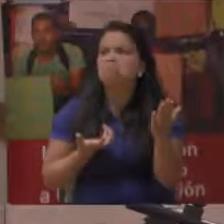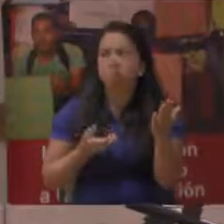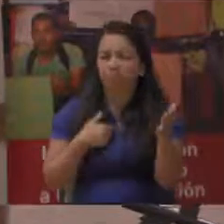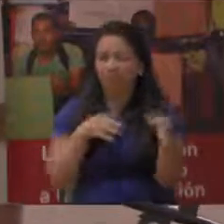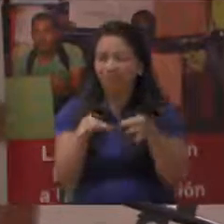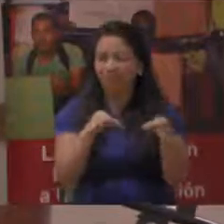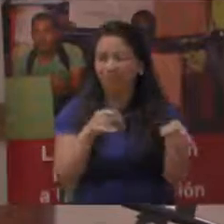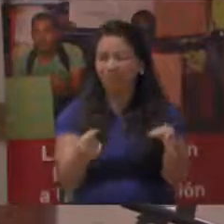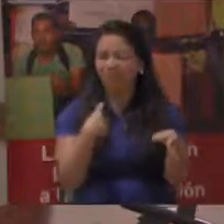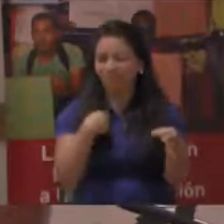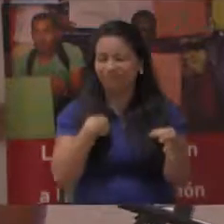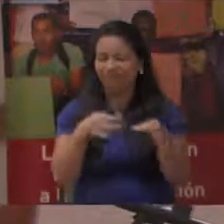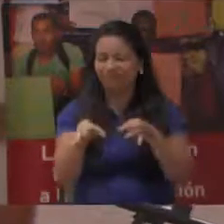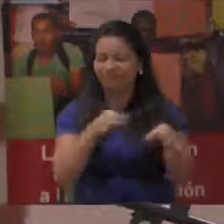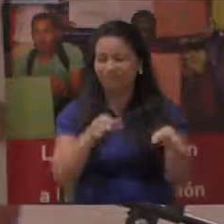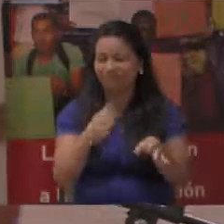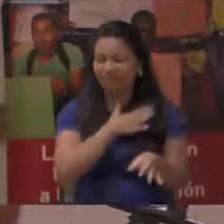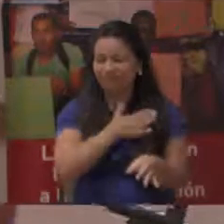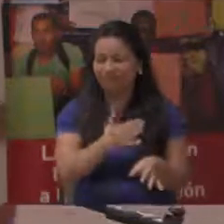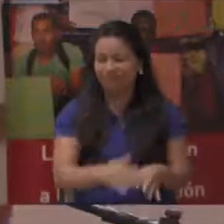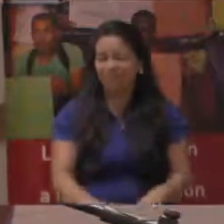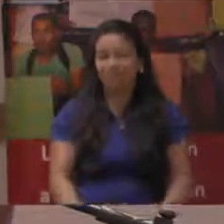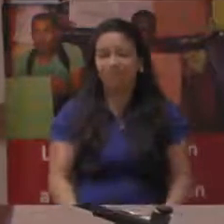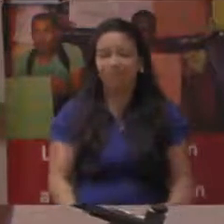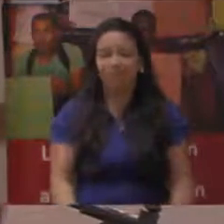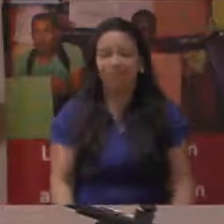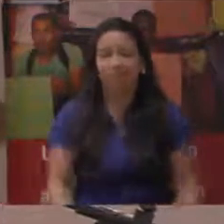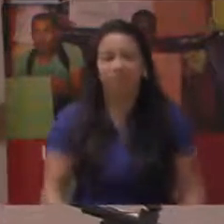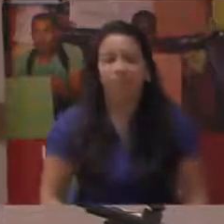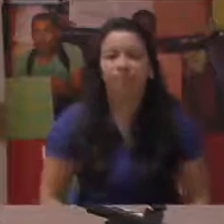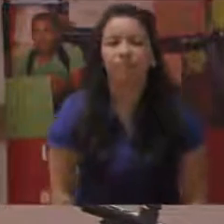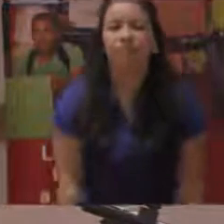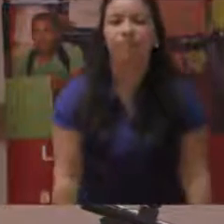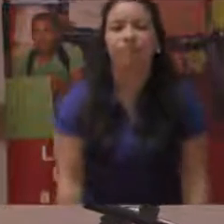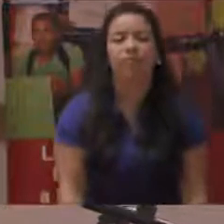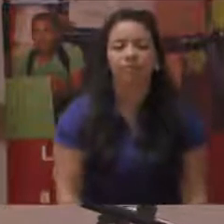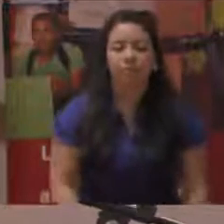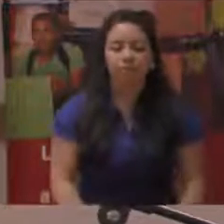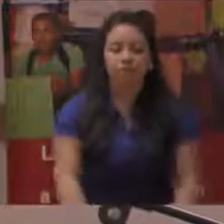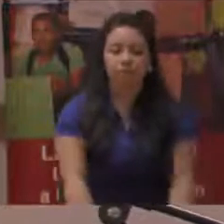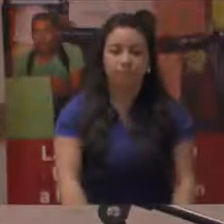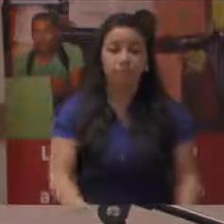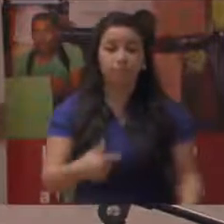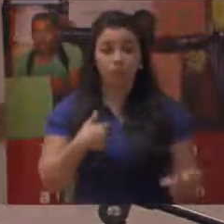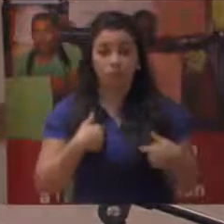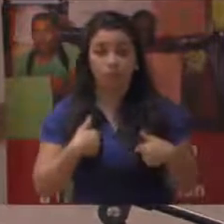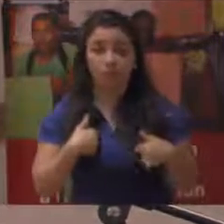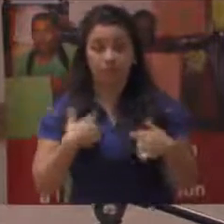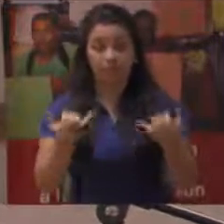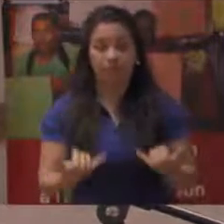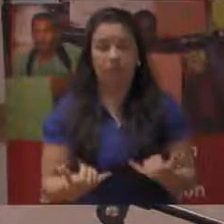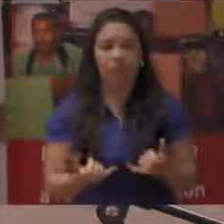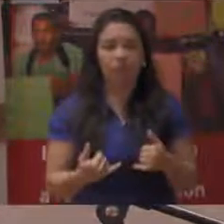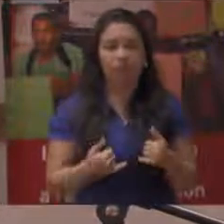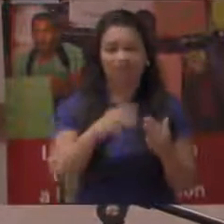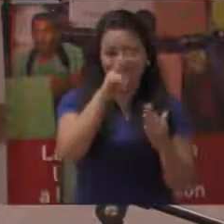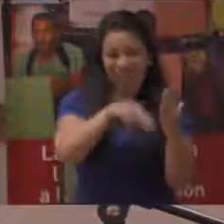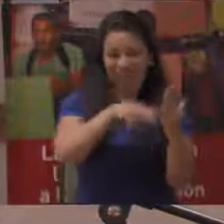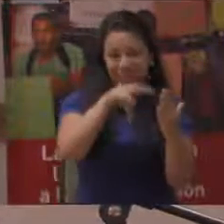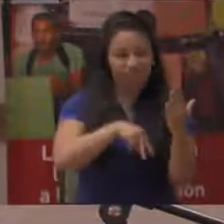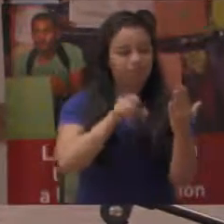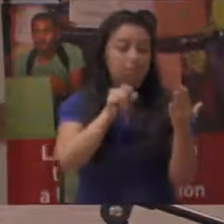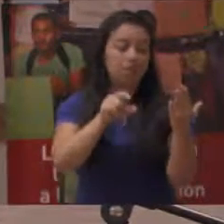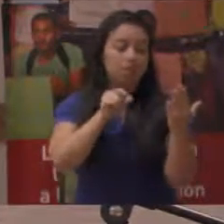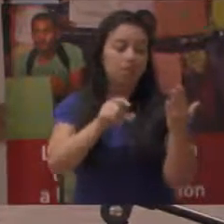vamos a solucionar en este momento. Creo que es muy sencillo. Yo voy a leer unas preguntas, ustedes tienen allí los está por A o